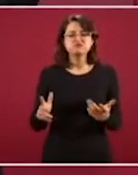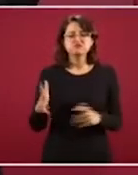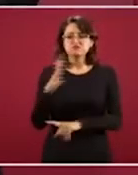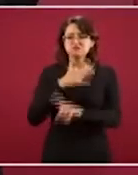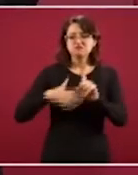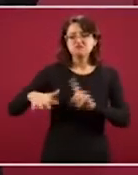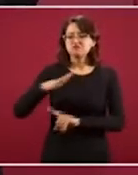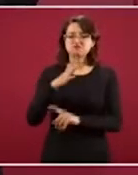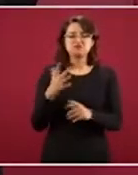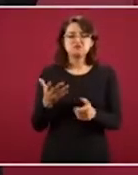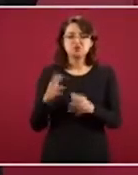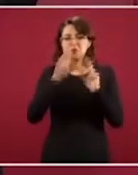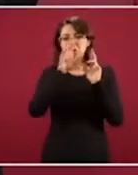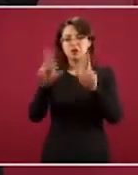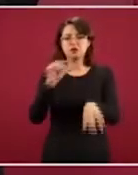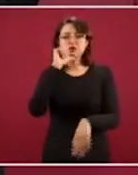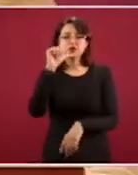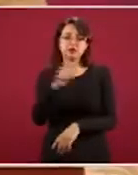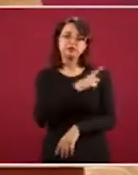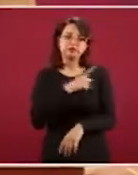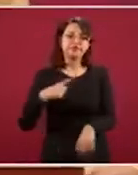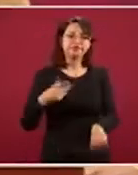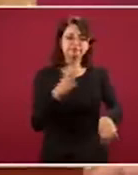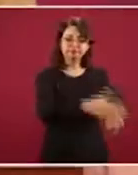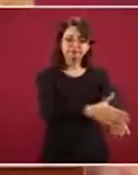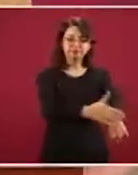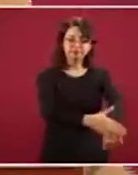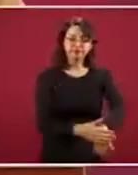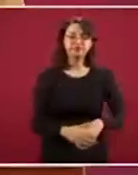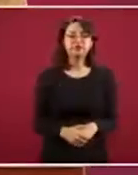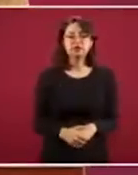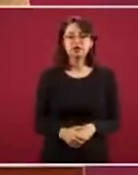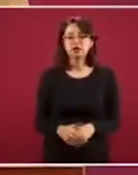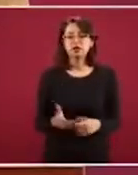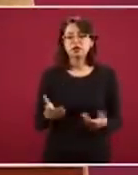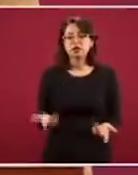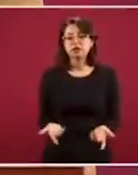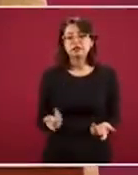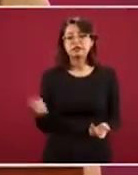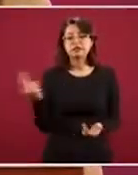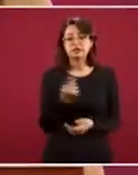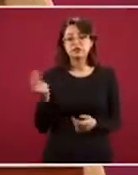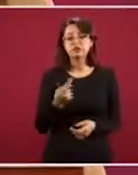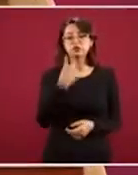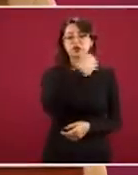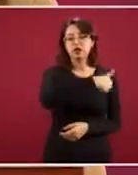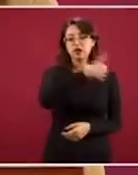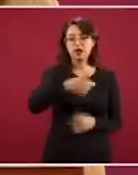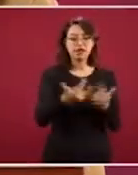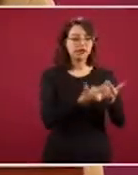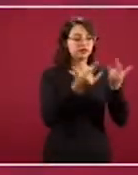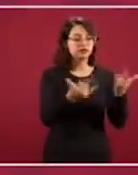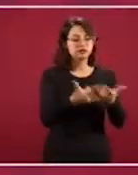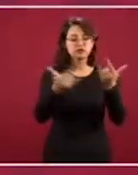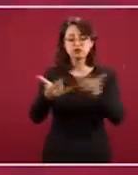por lo tanto reitero que tenemos que examinar caso por caso